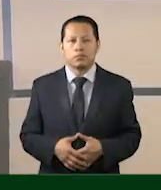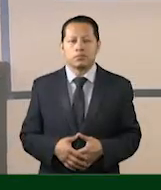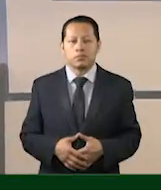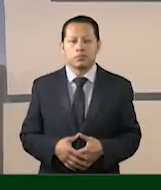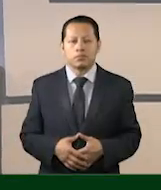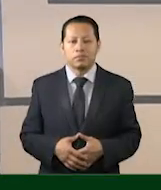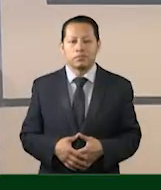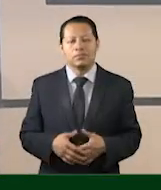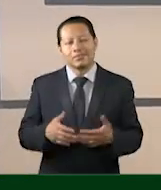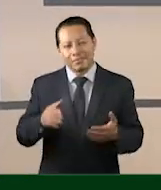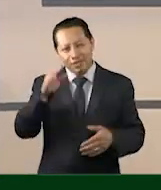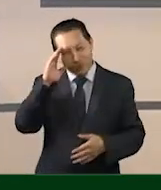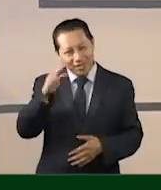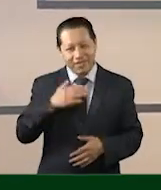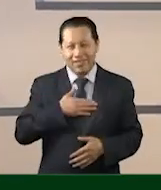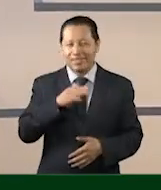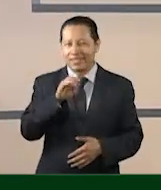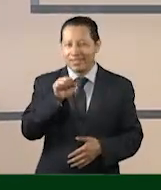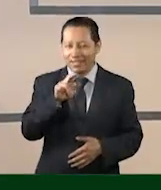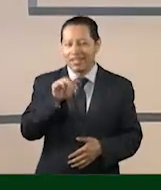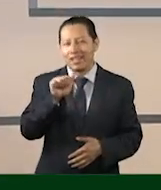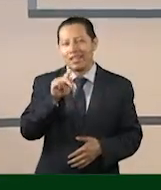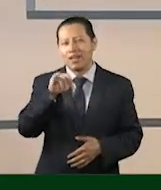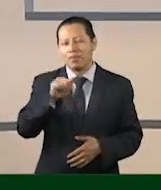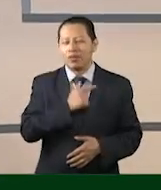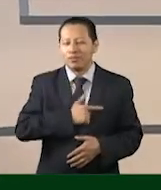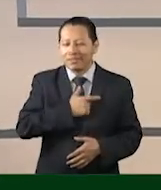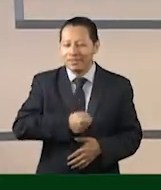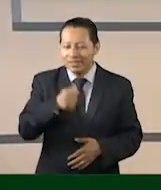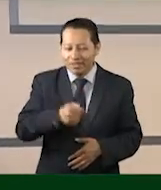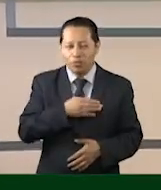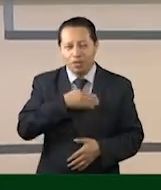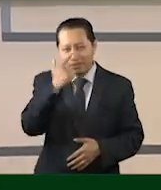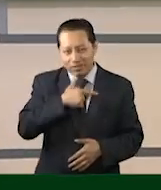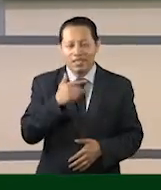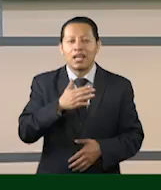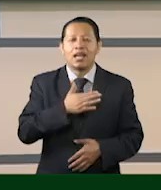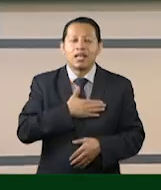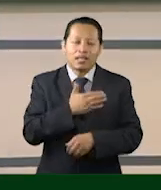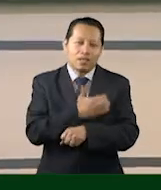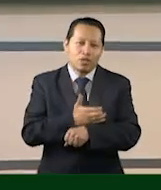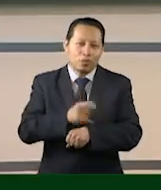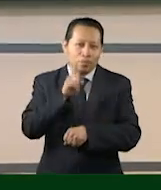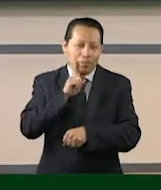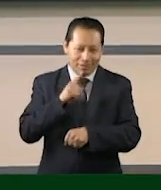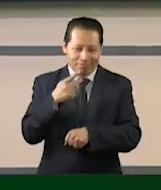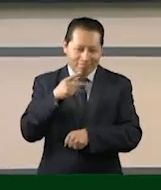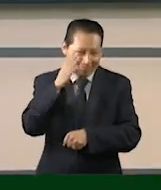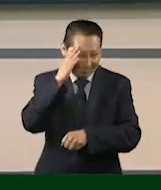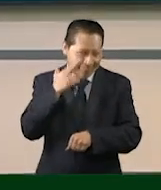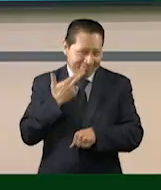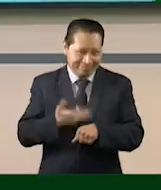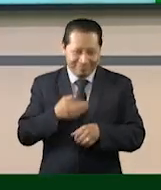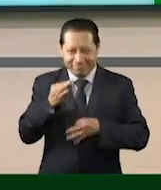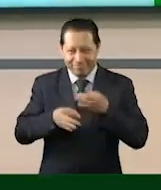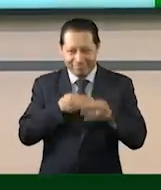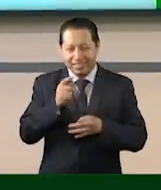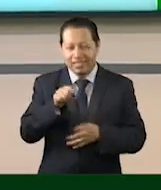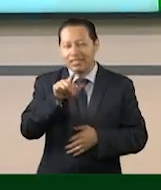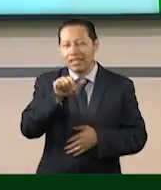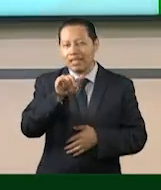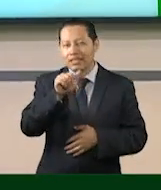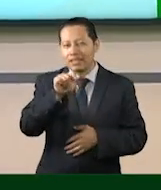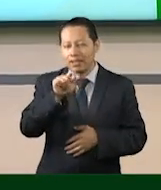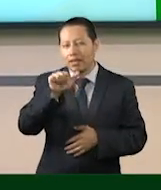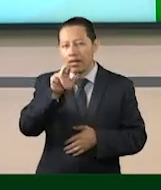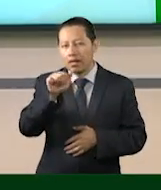Ah, soy César Aldama, me da mucho gusto saludarle. Muy buenas noches. A nombre de mi compañera y titular de este espacio, Lizeth Arriaga,